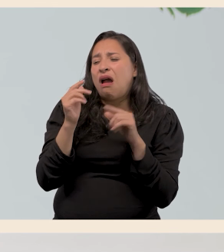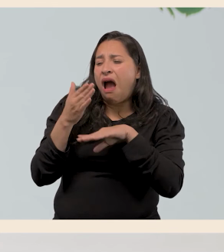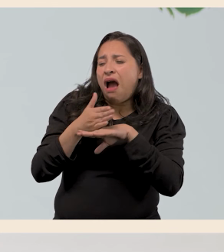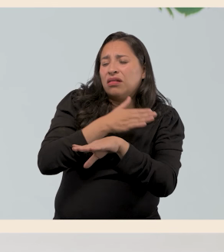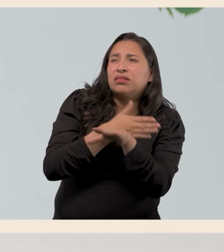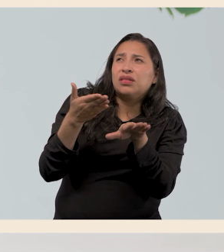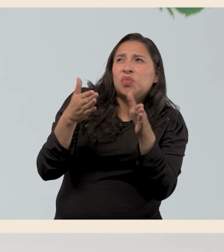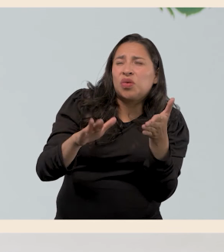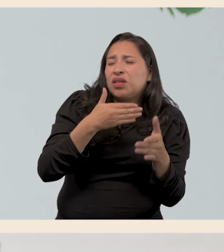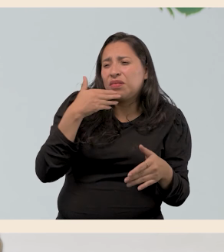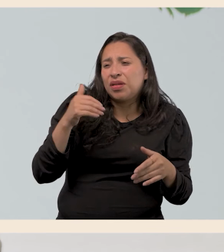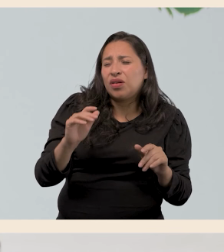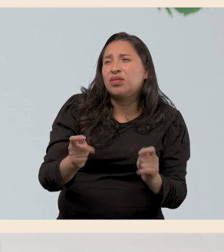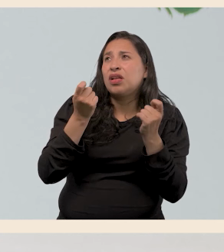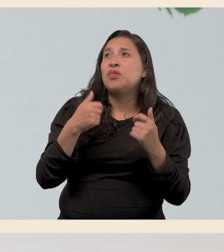ser más